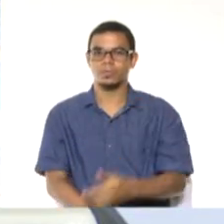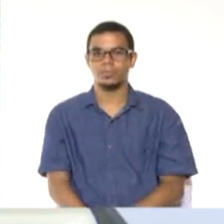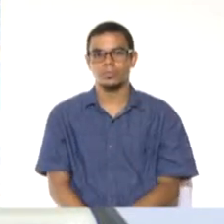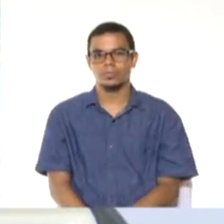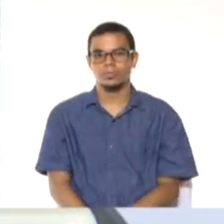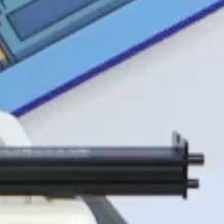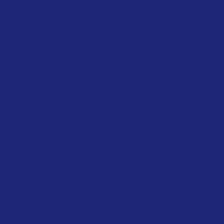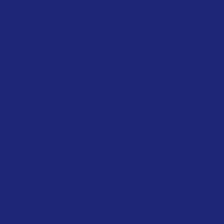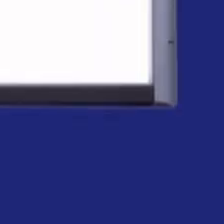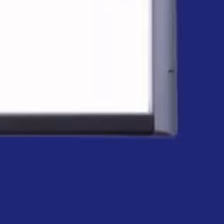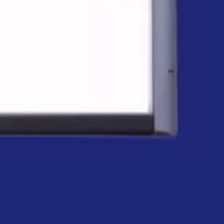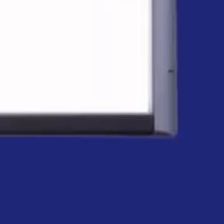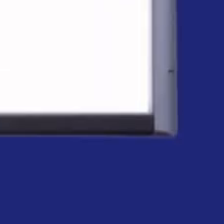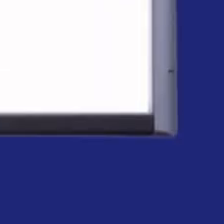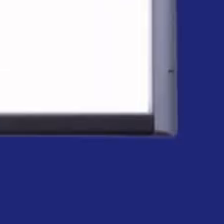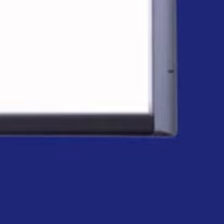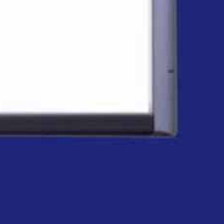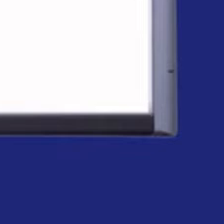Chao.